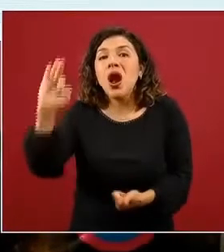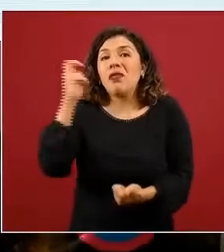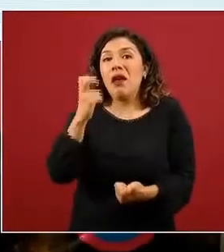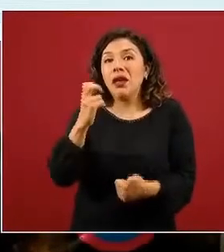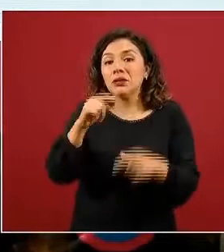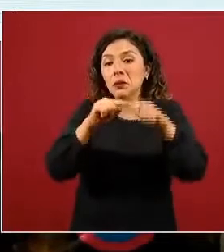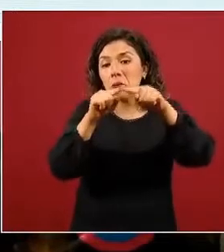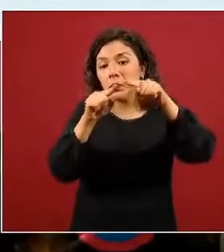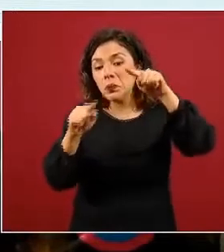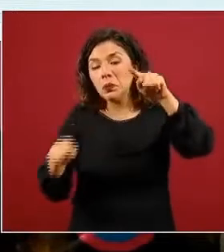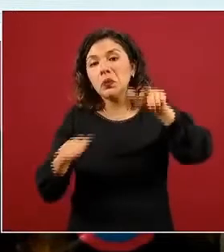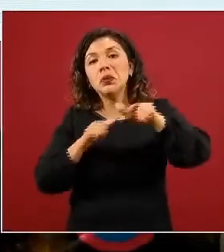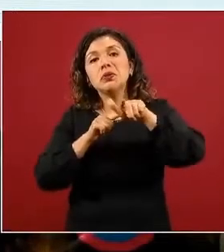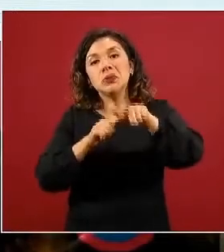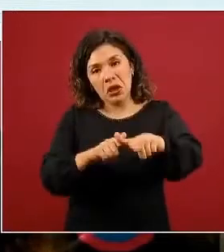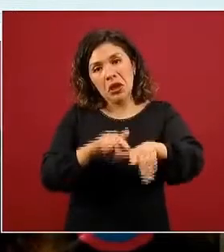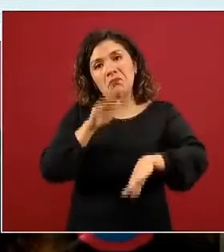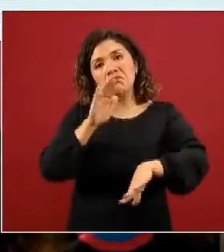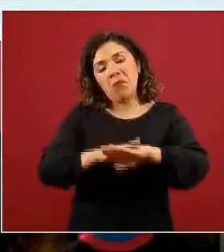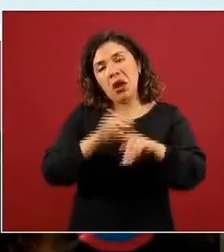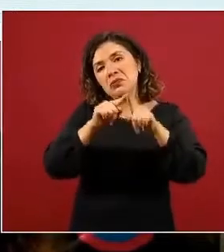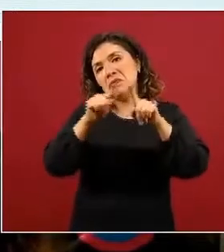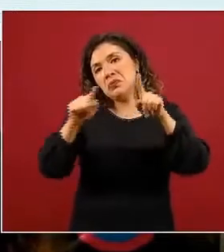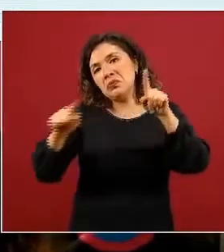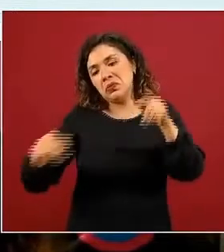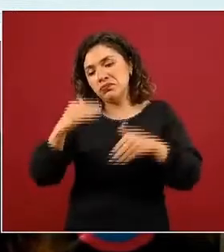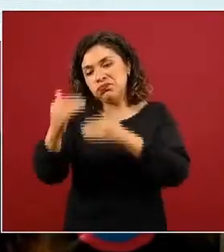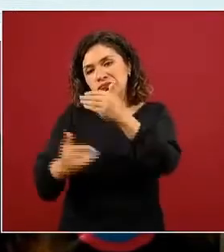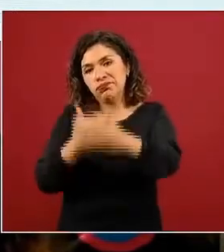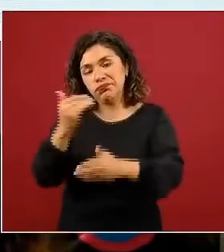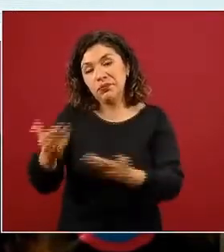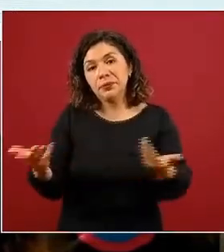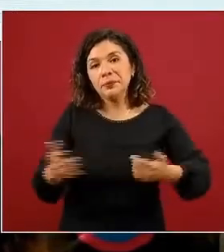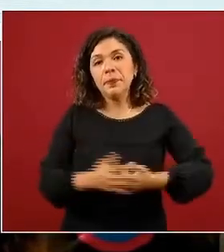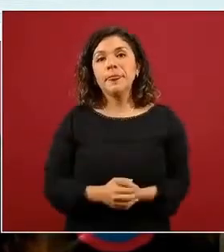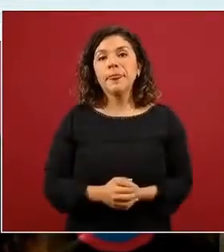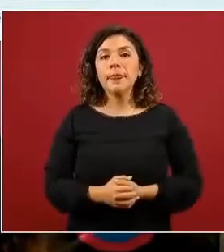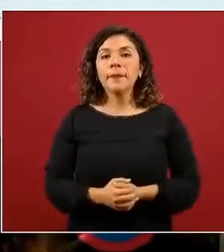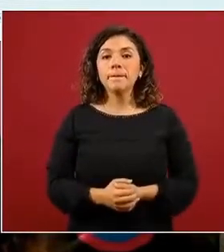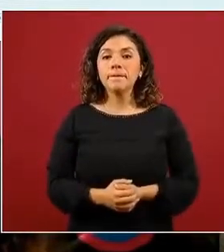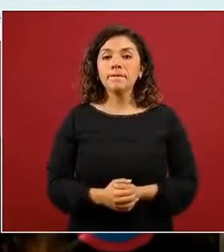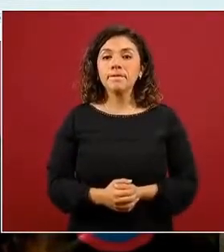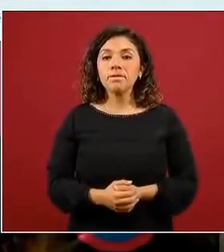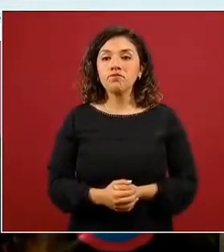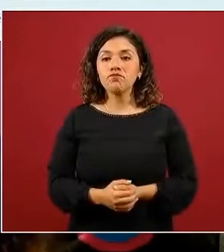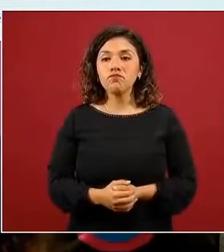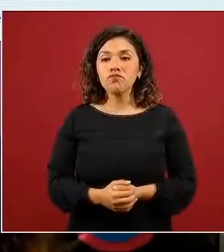este descenso se mantenga de manera sostenida. La siguiente, por favor.